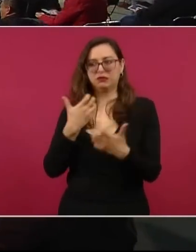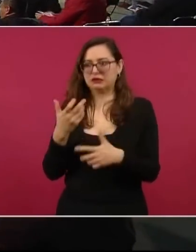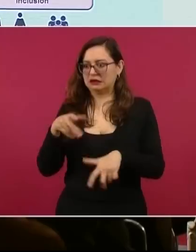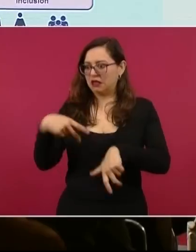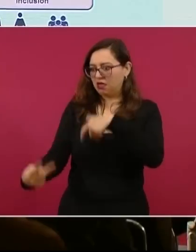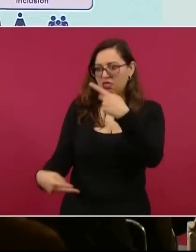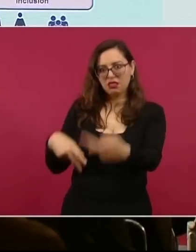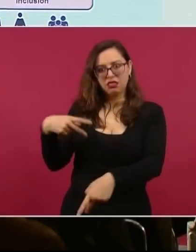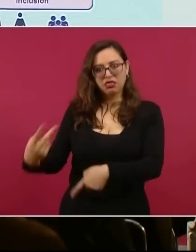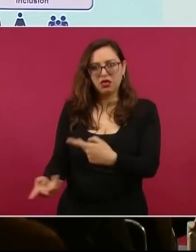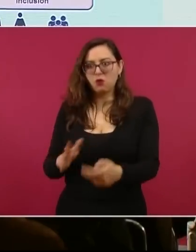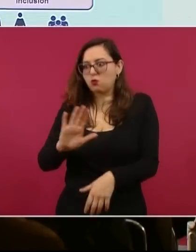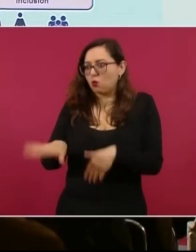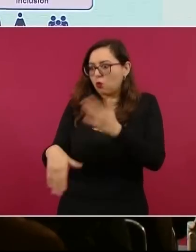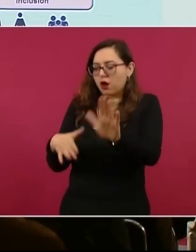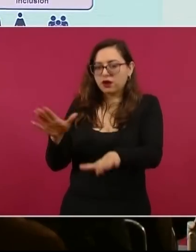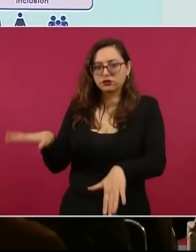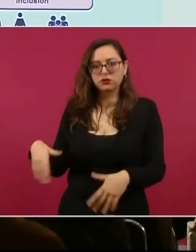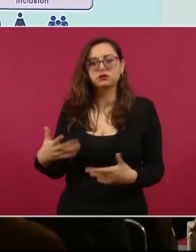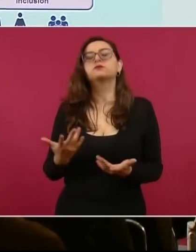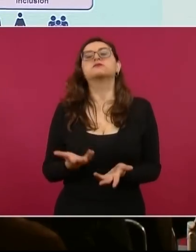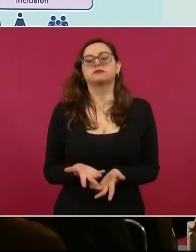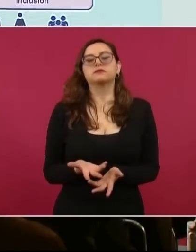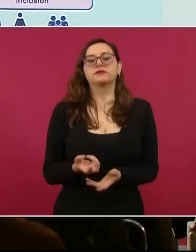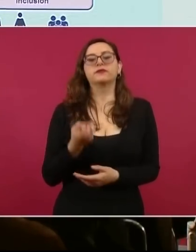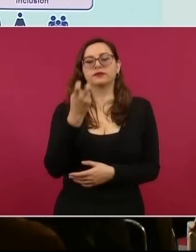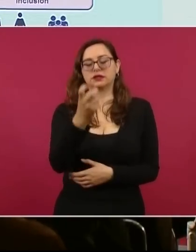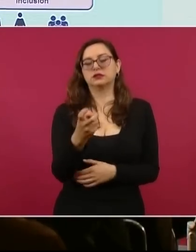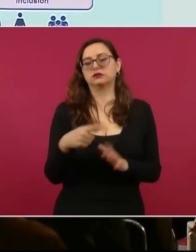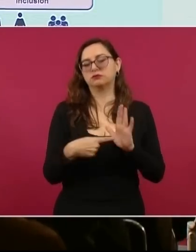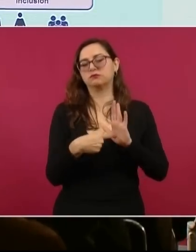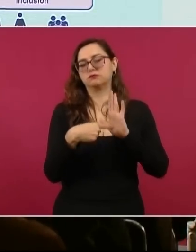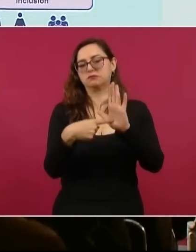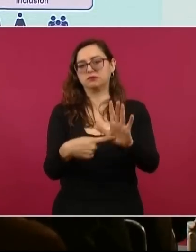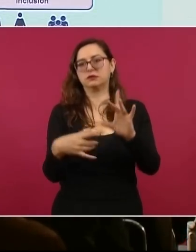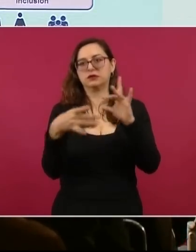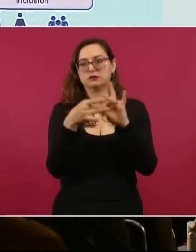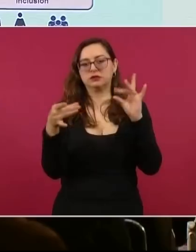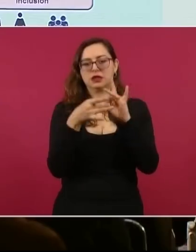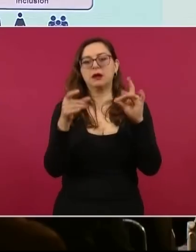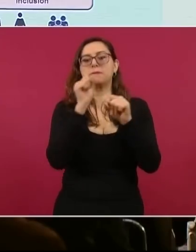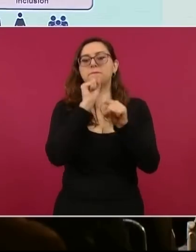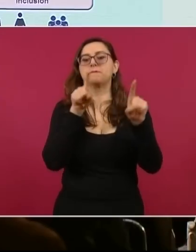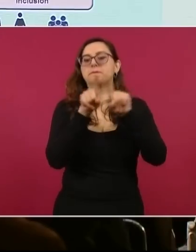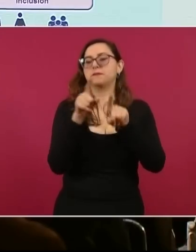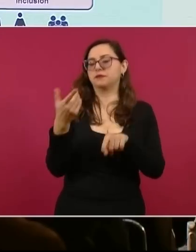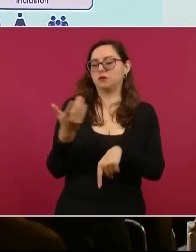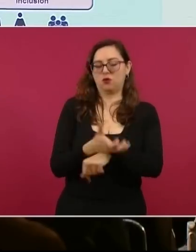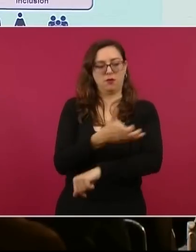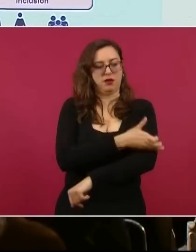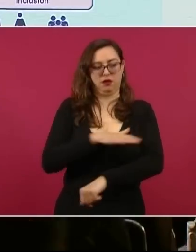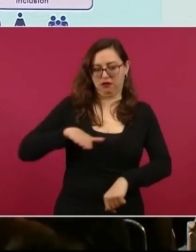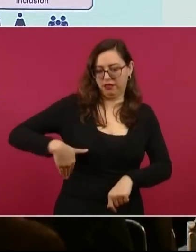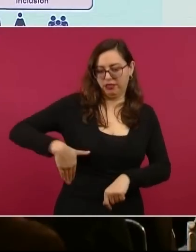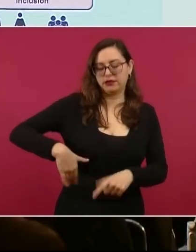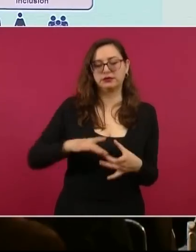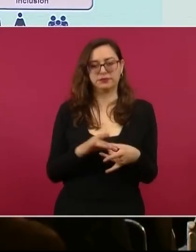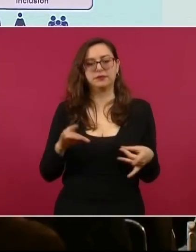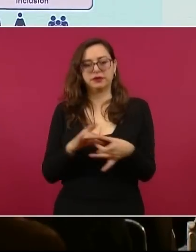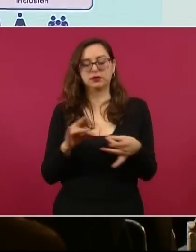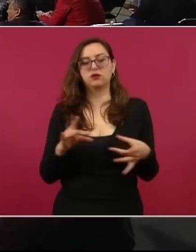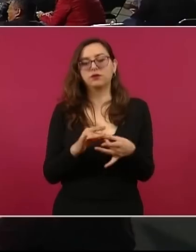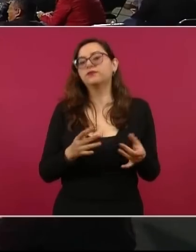aparecía dándonos todas las cifras en materia de seguridad. Se la pasaba los fines de semana allá en Coahuila,